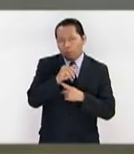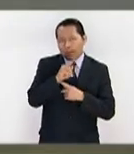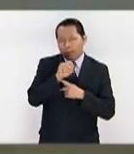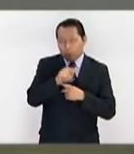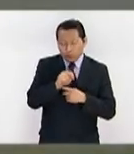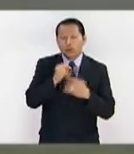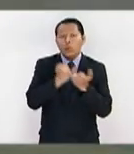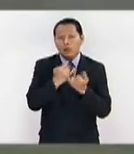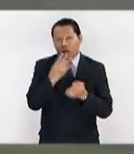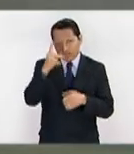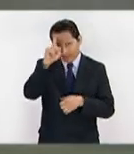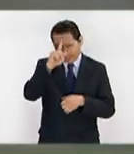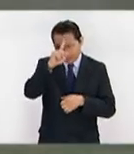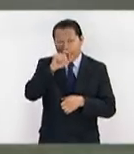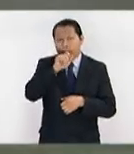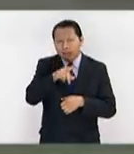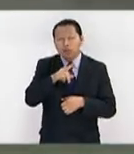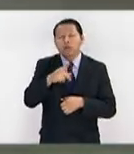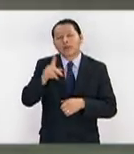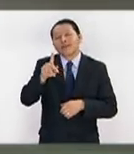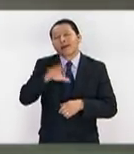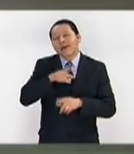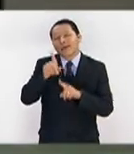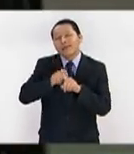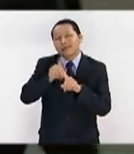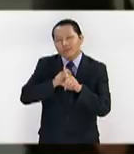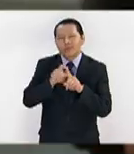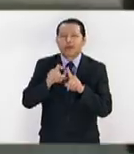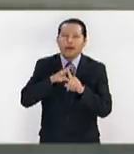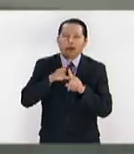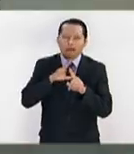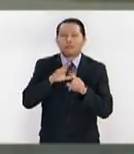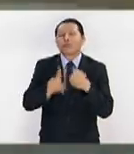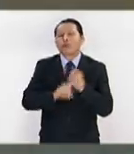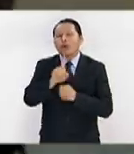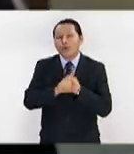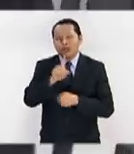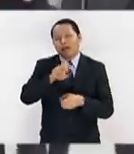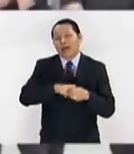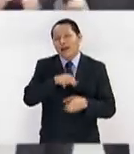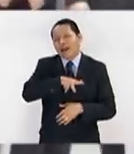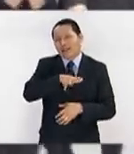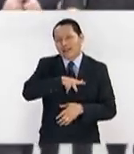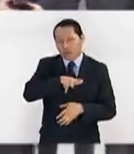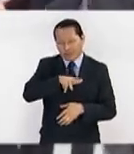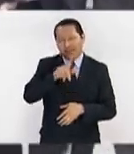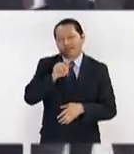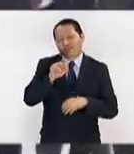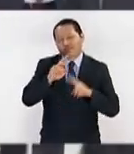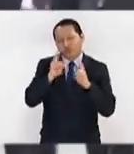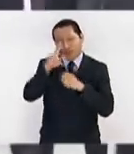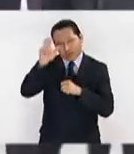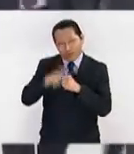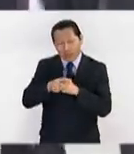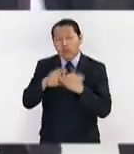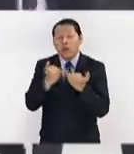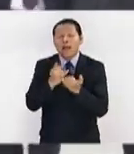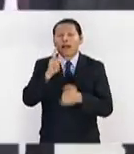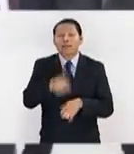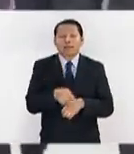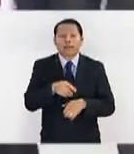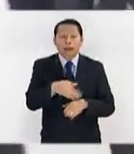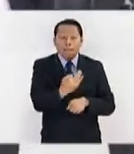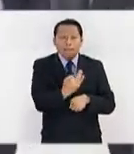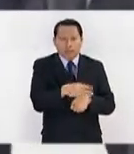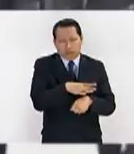la Unión Europea sobre la crisis política de Cataluña. Además, dijo que el gobierno español está ocupando el lugar de un gobierno catalán